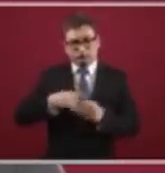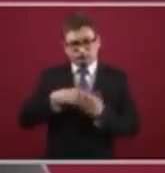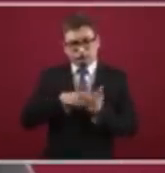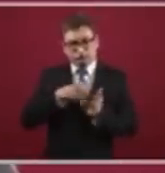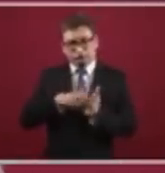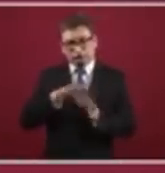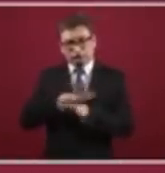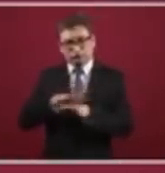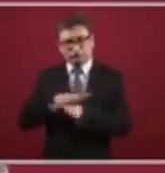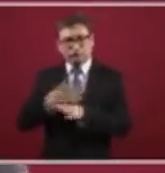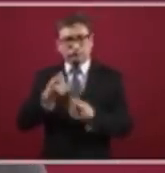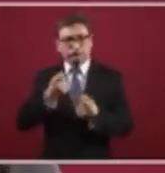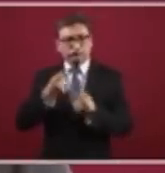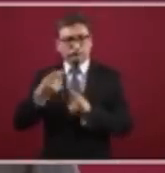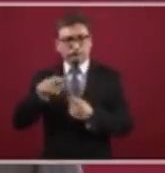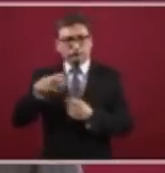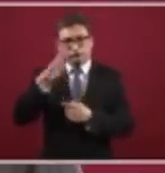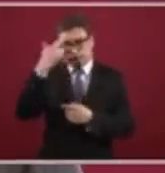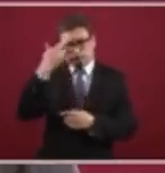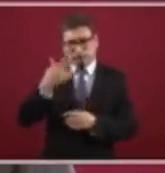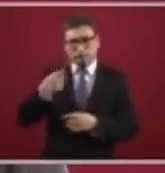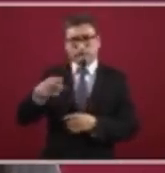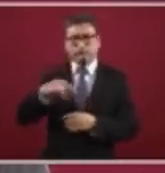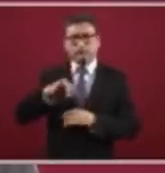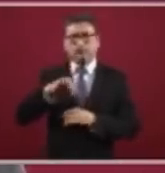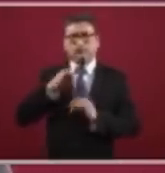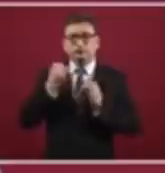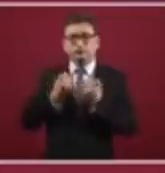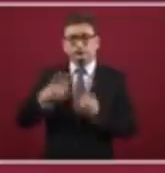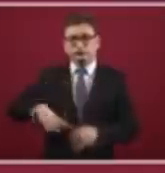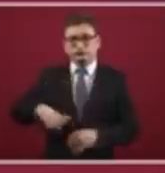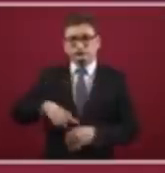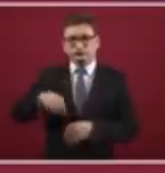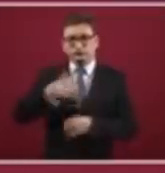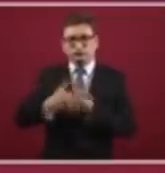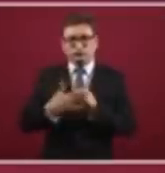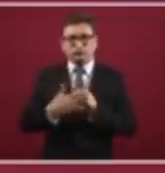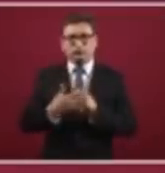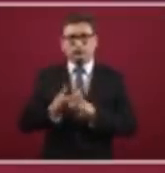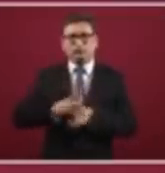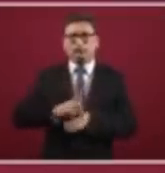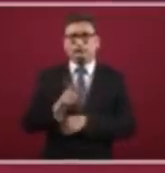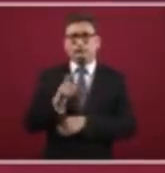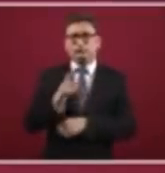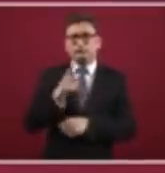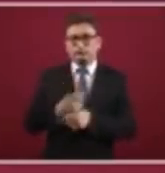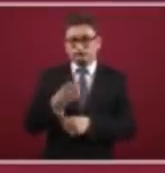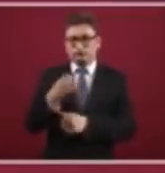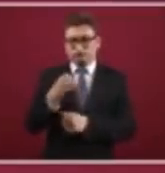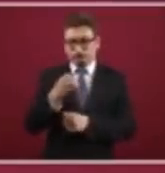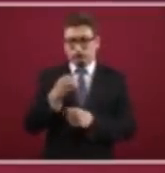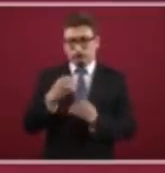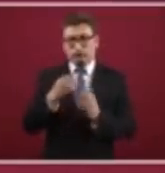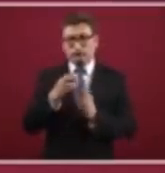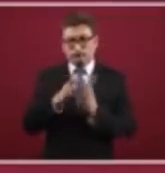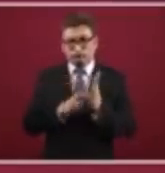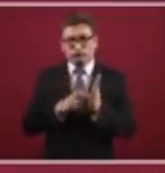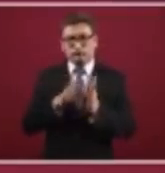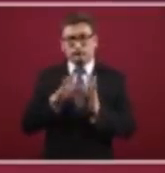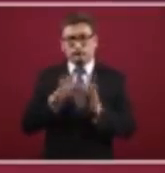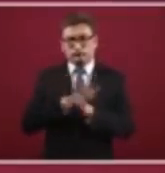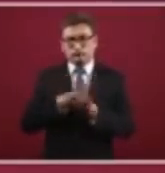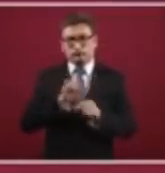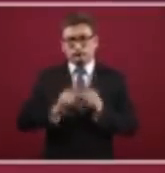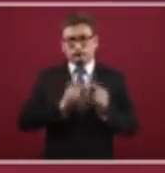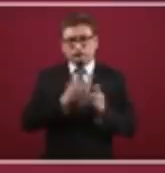algunos anuncios ayer entre la junta de gobierno que entrarán en funciones el próximo día primero de octubre por fases